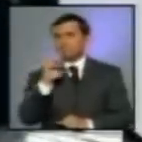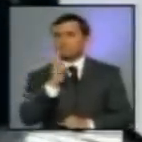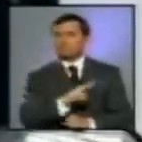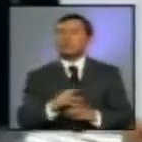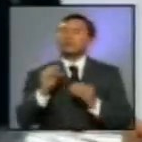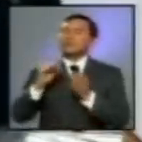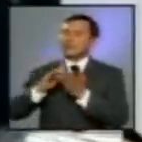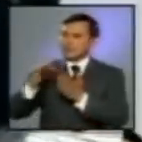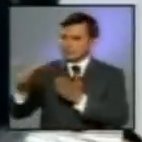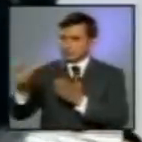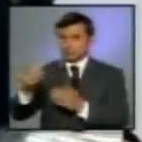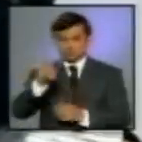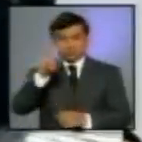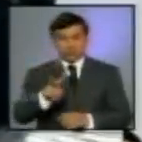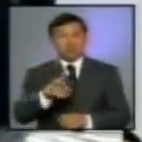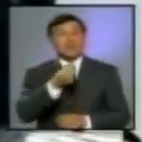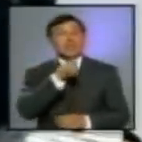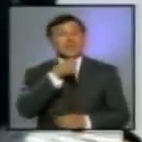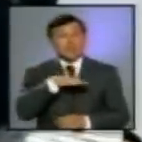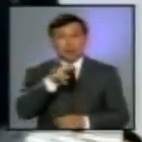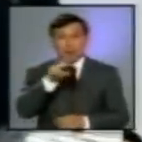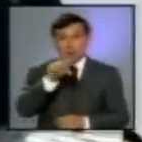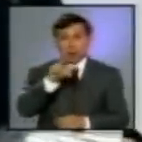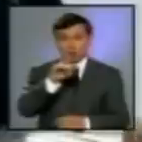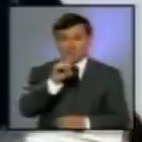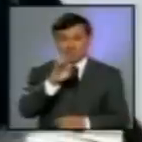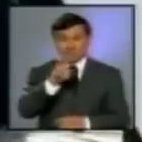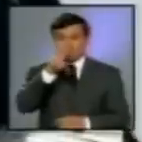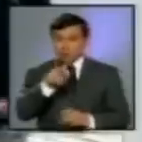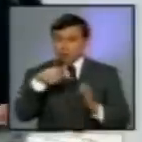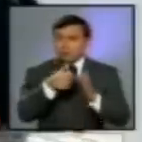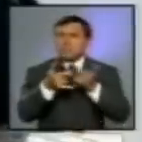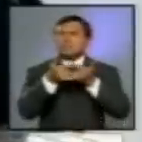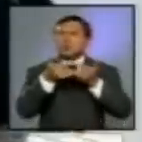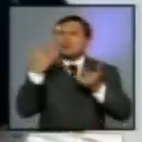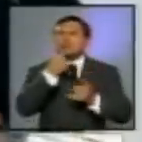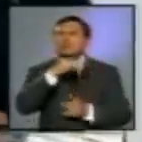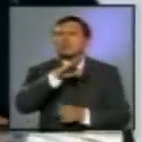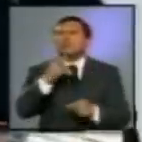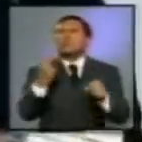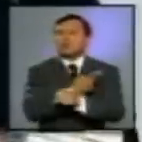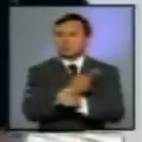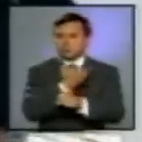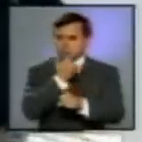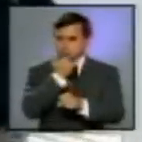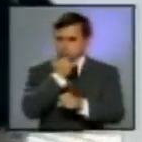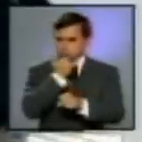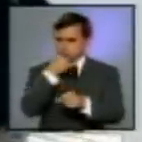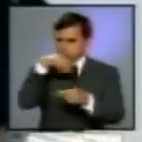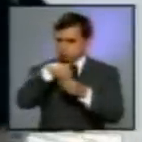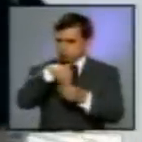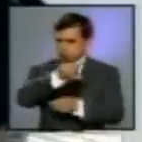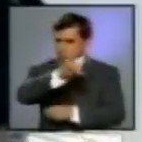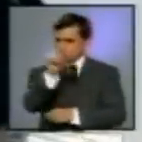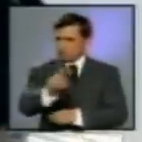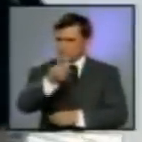el caso de la niña Poled seguirá siendo un misterio. Quiero plantear a los mexicanos lo siguiente. He caminado México